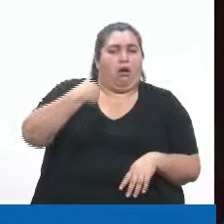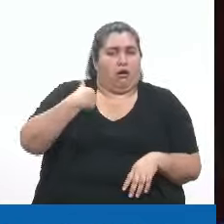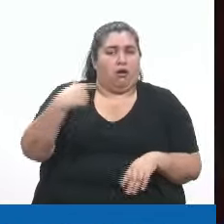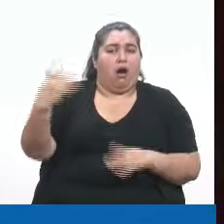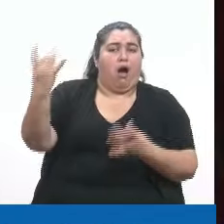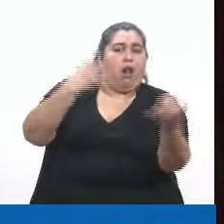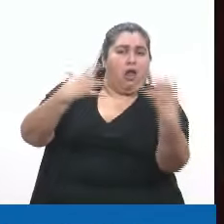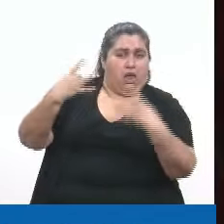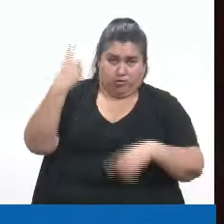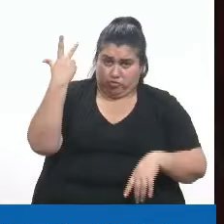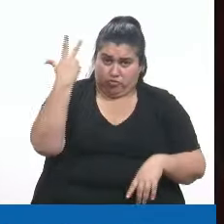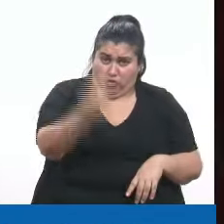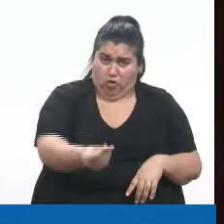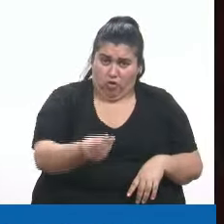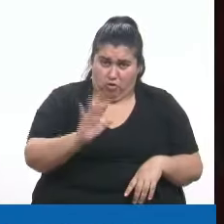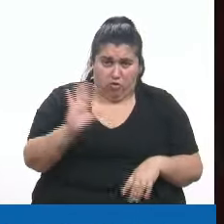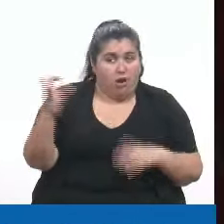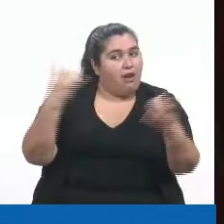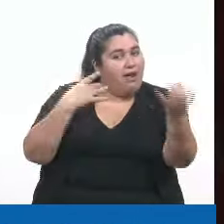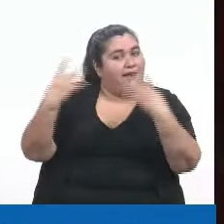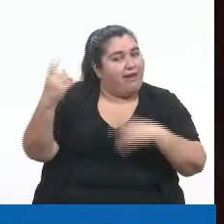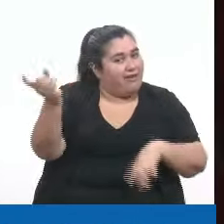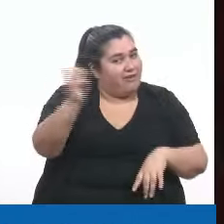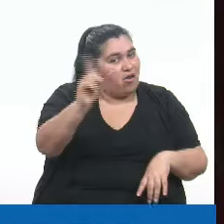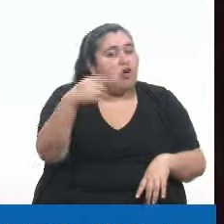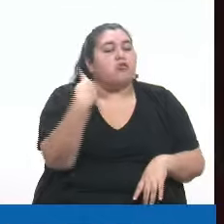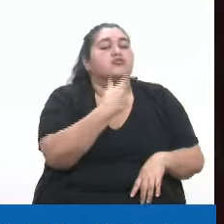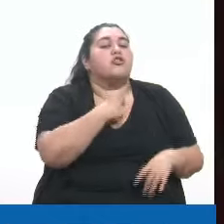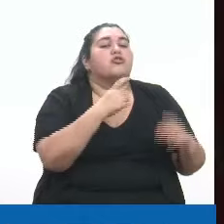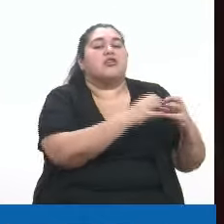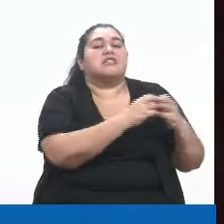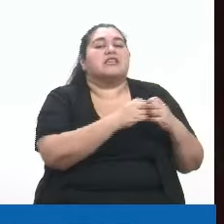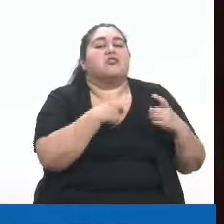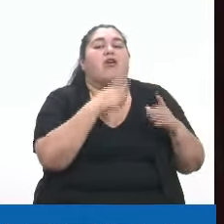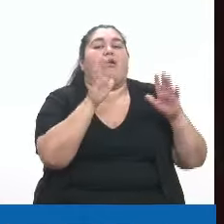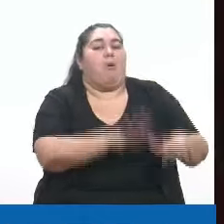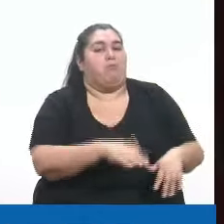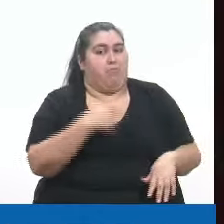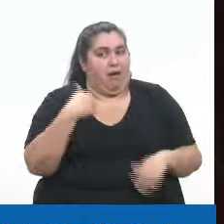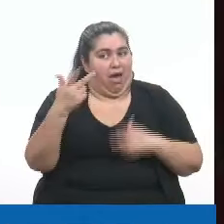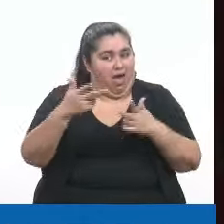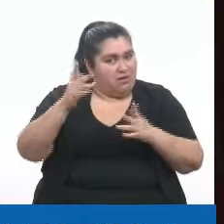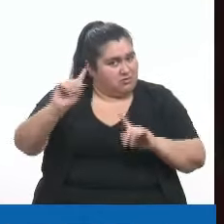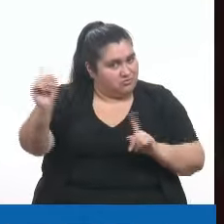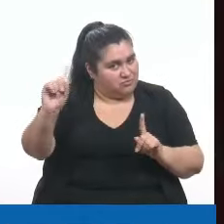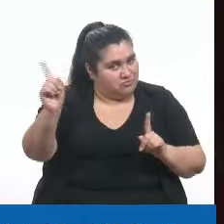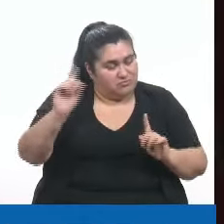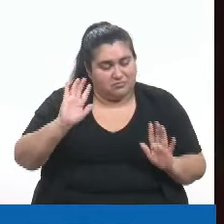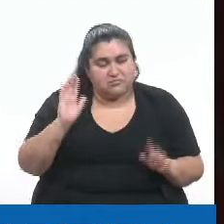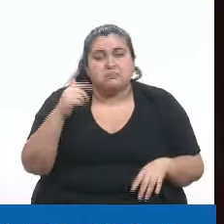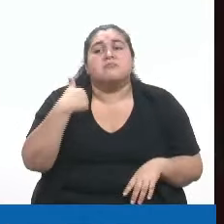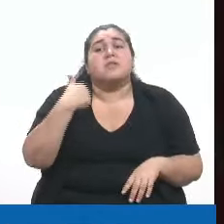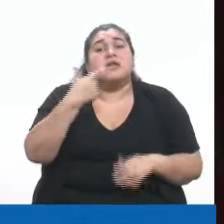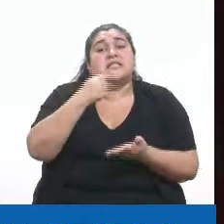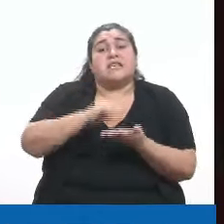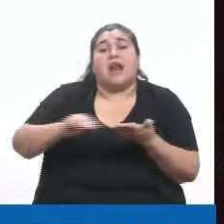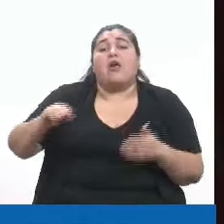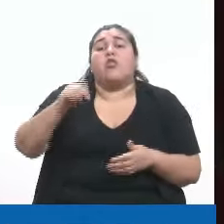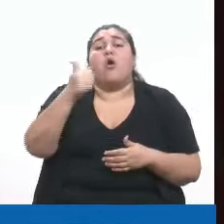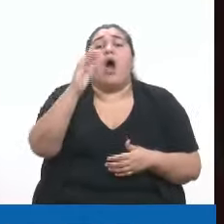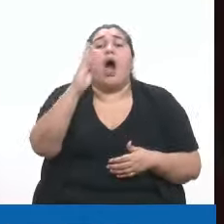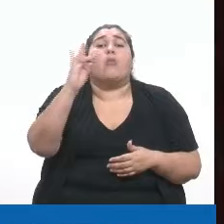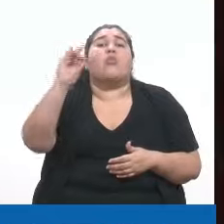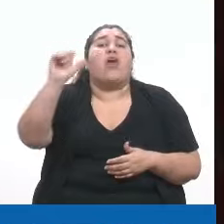chicanas si no nos hagan chicanas de que queremos parar la sesión en ningún momento y es lo que habíamos conversado y el senador abdala es